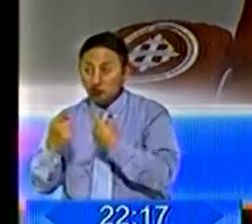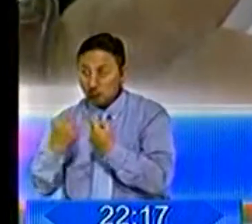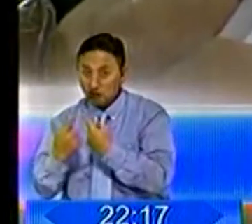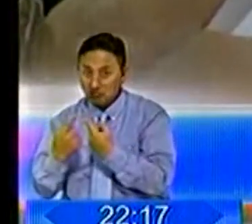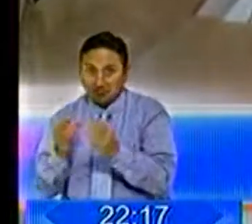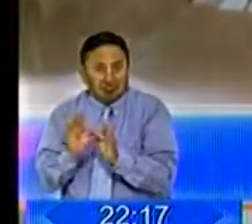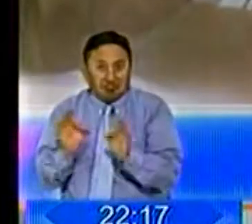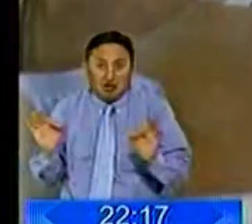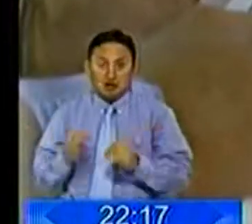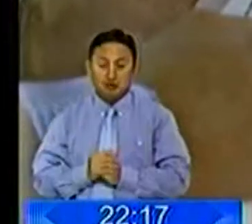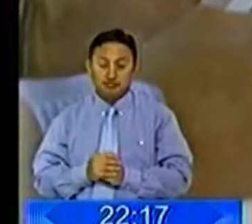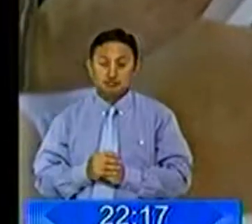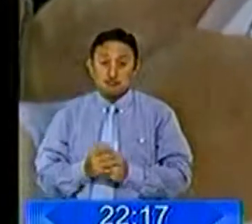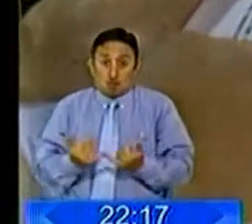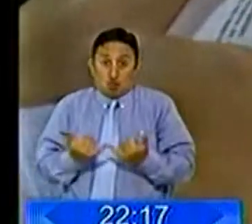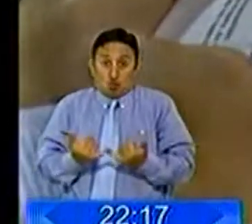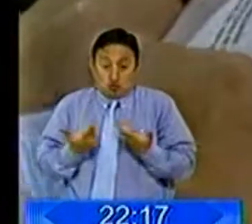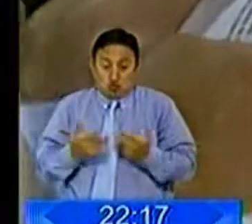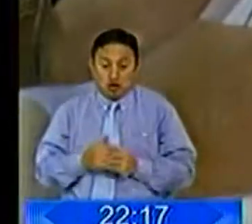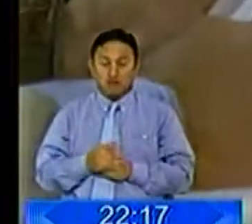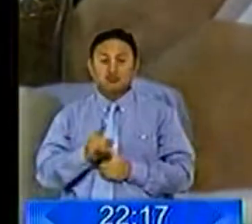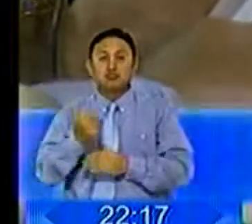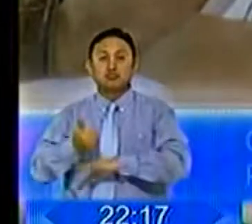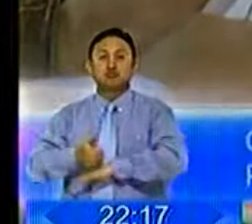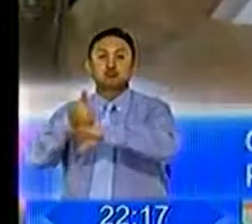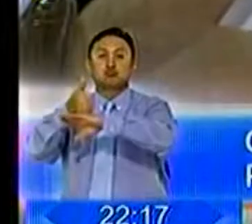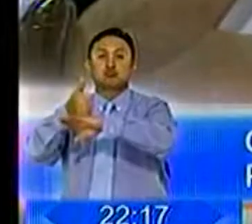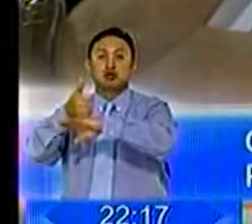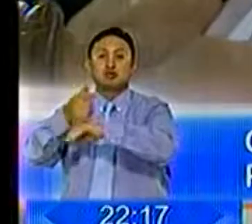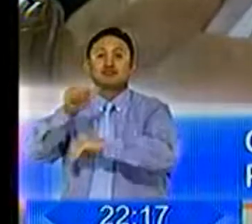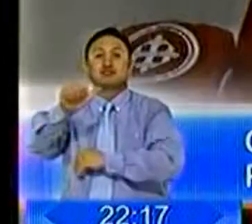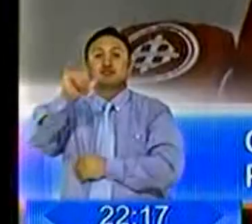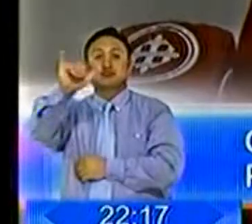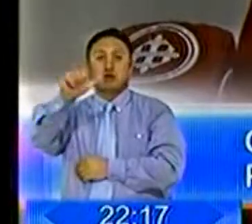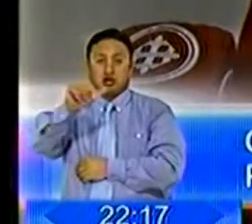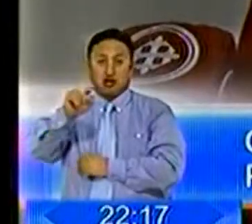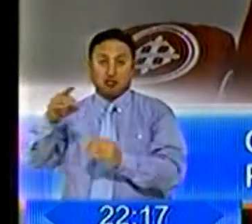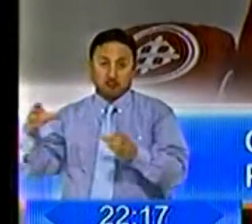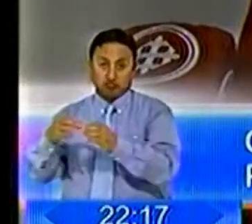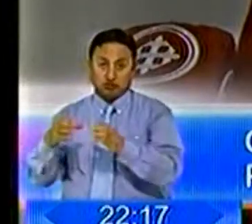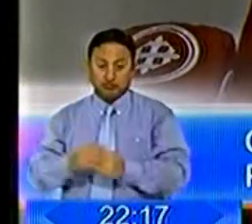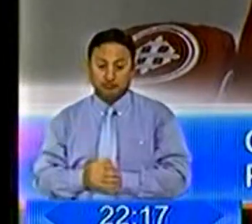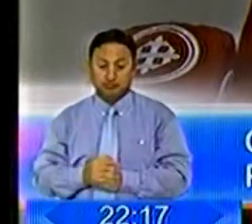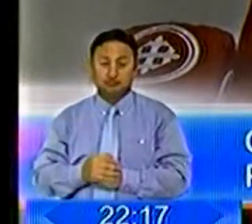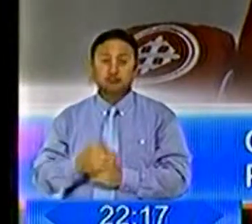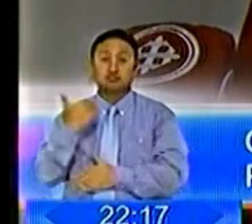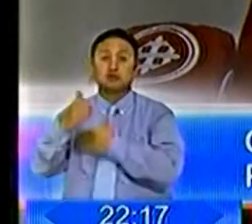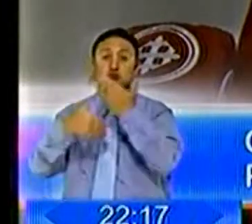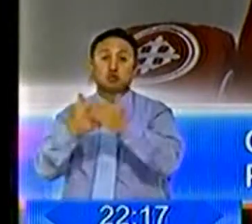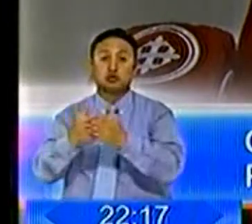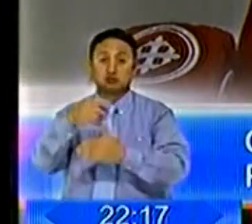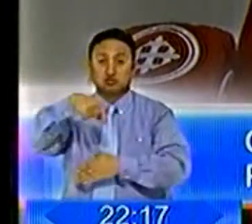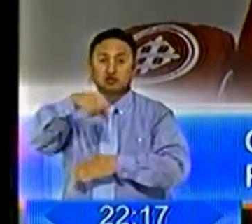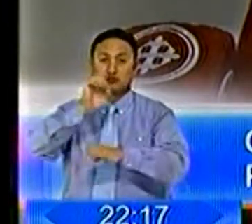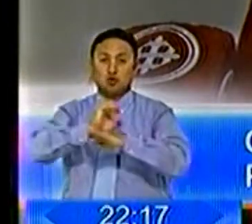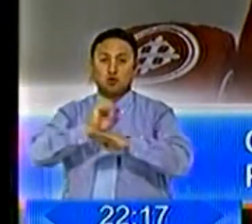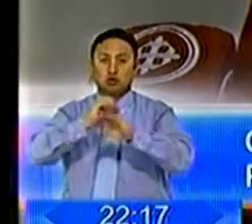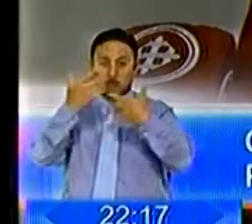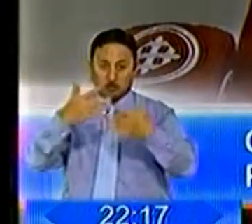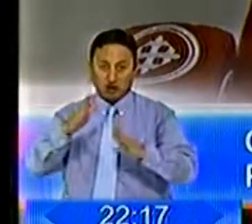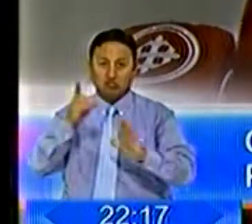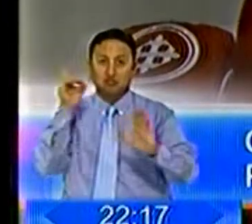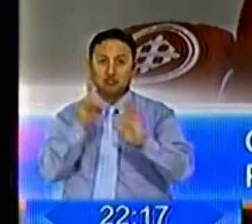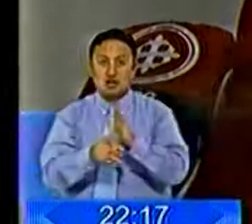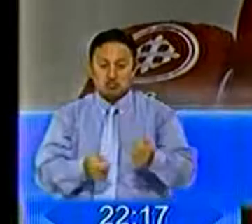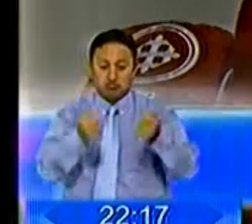término. A la fecha, ya se habría conformado el Tribunal Arbitral de La Haya. Próximamente llegará al país y a la demanda en